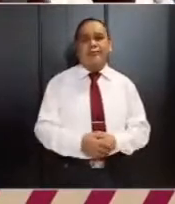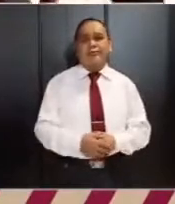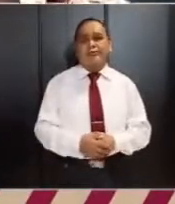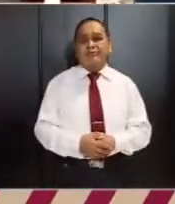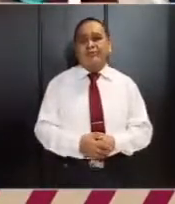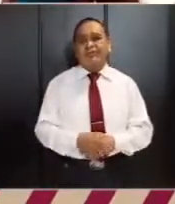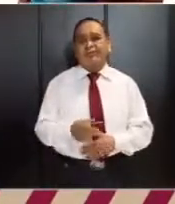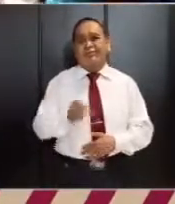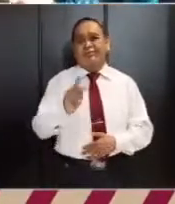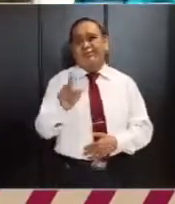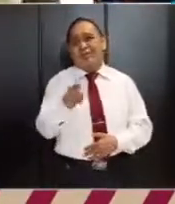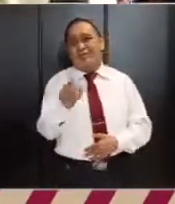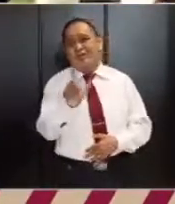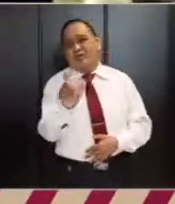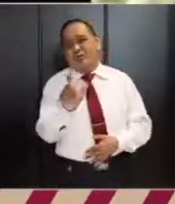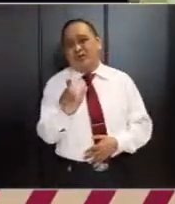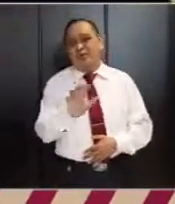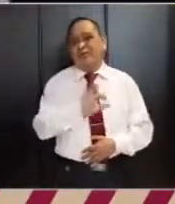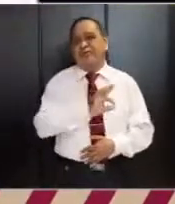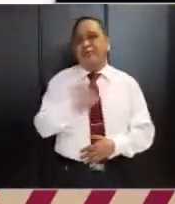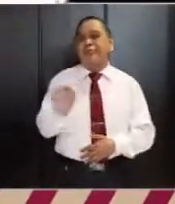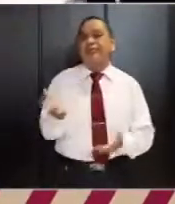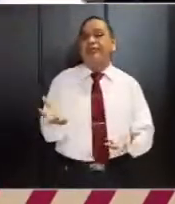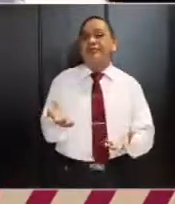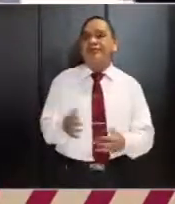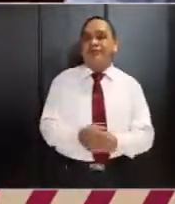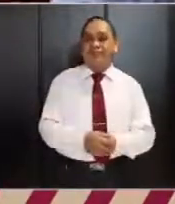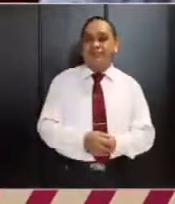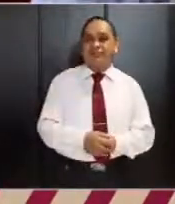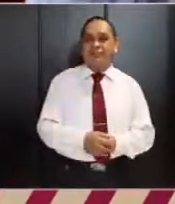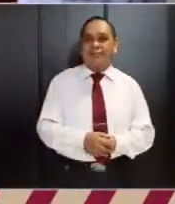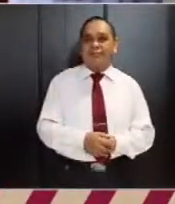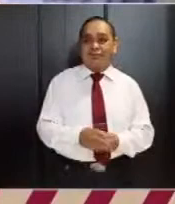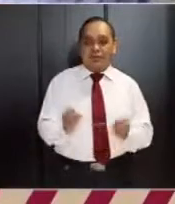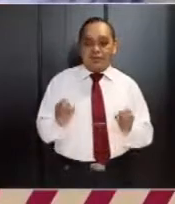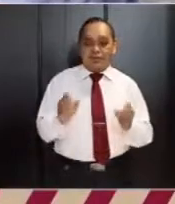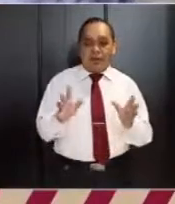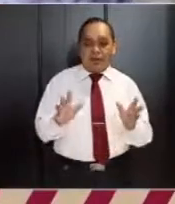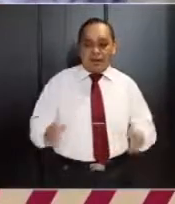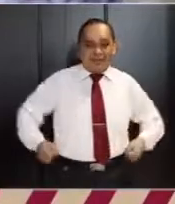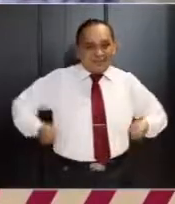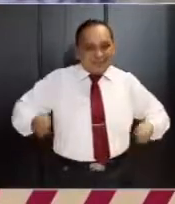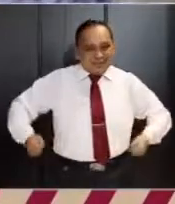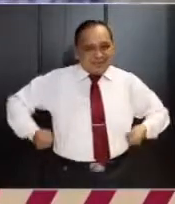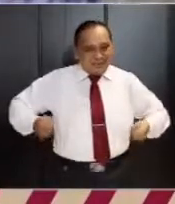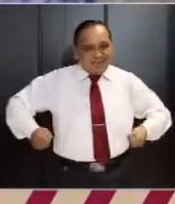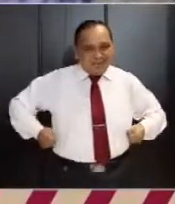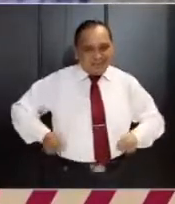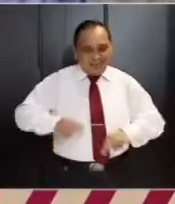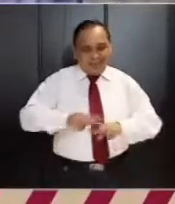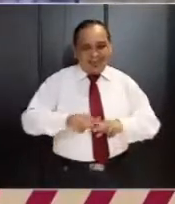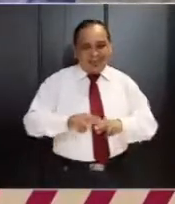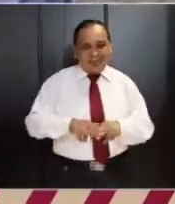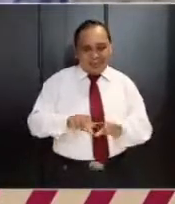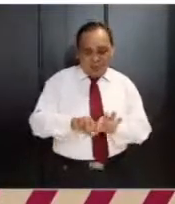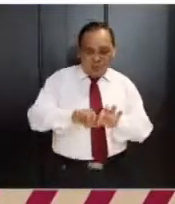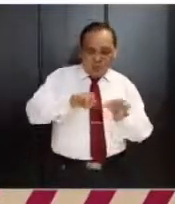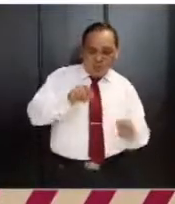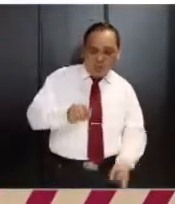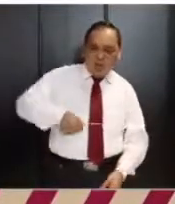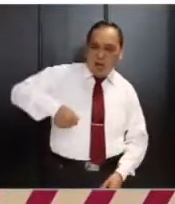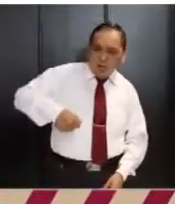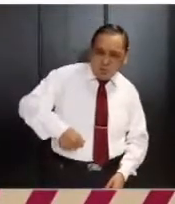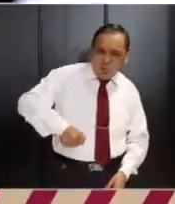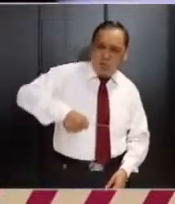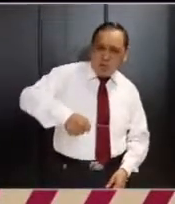Pues para cuando puedan, pues hada cadabra, a pata de cabra, y aparecía la silla. Ahí llevaba sus sillas, sus bastones, cosas